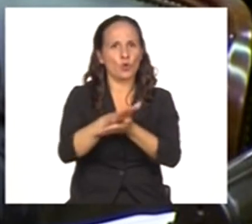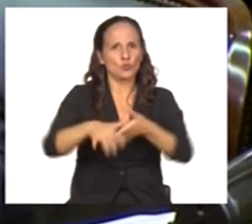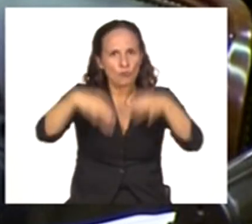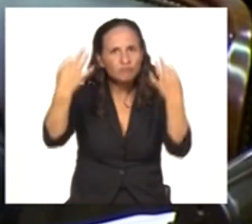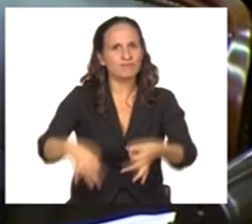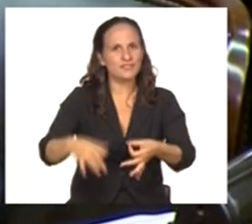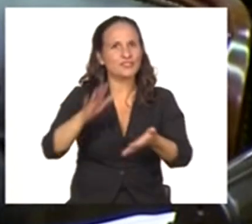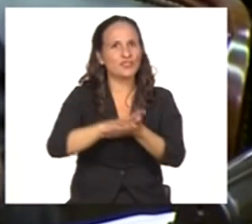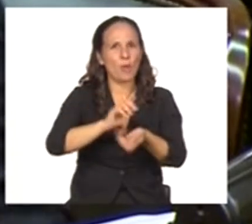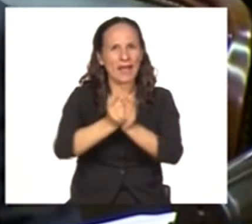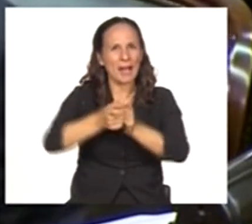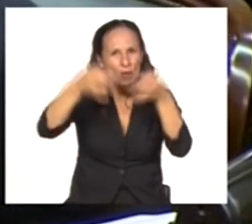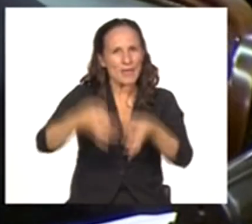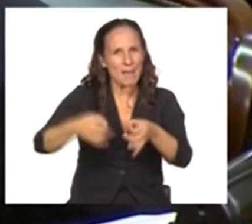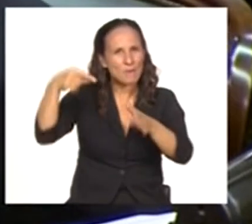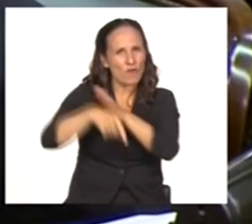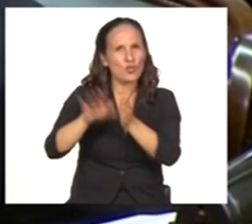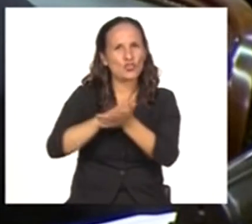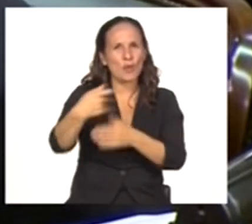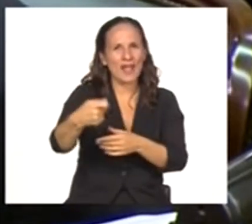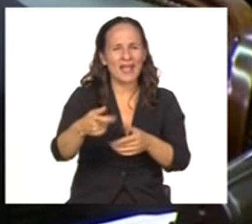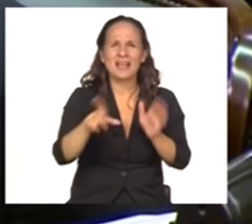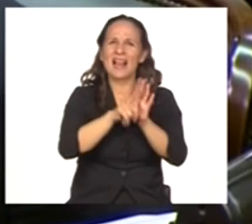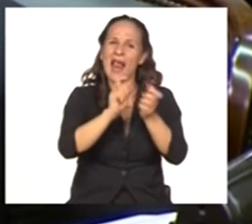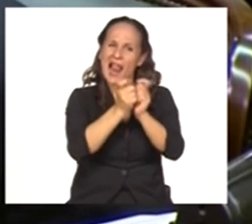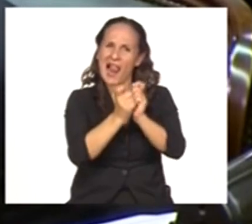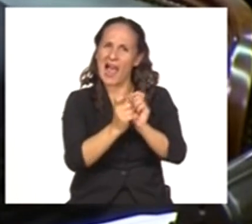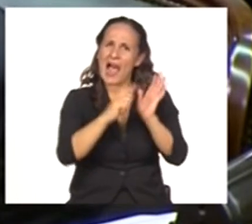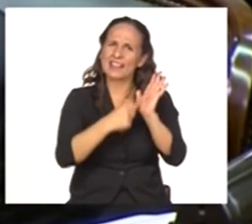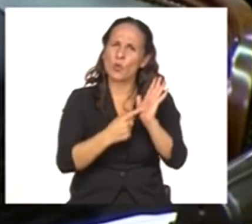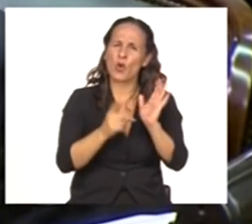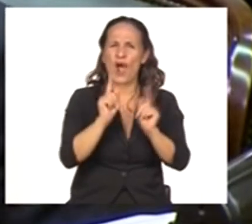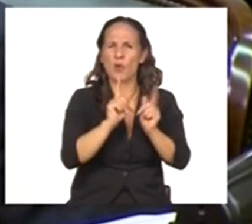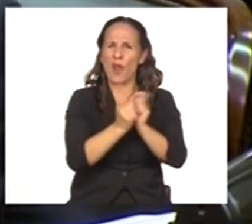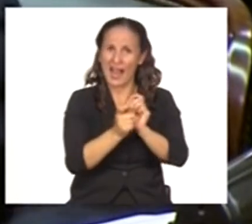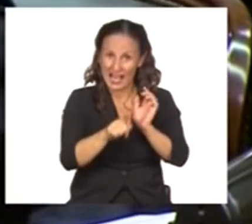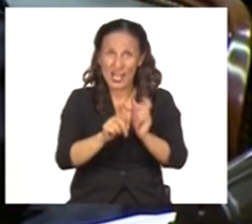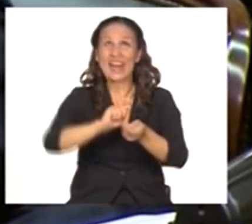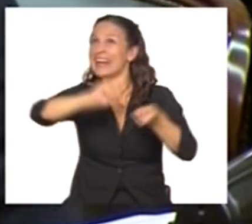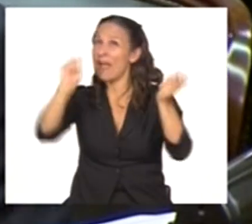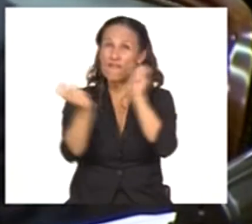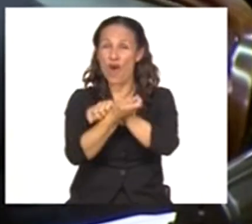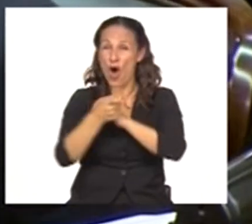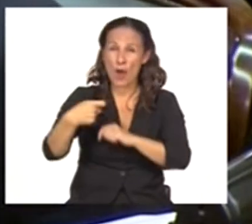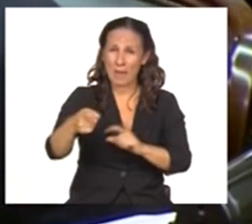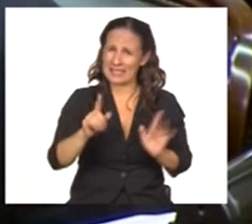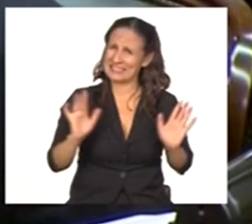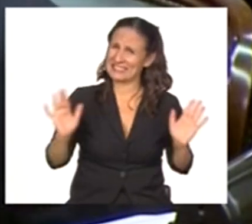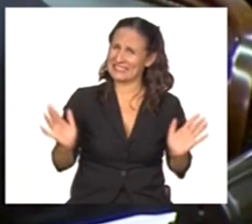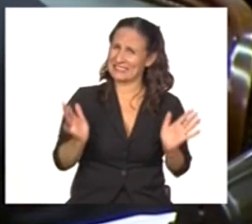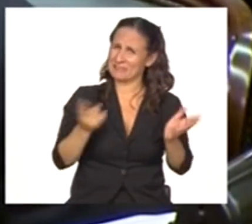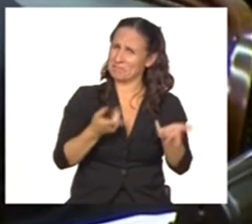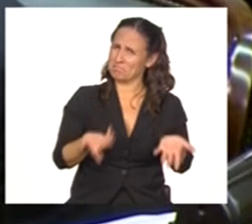reforma previsional. Si modificar 2 o 3 artículos llamamos reforma previsional, me parece que también estamos abusando en